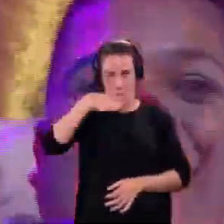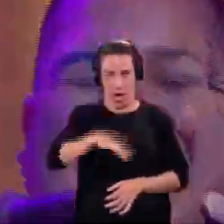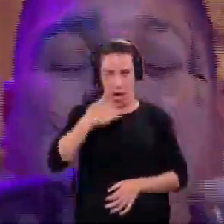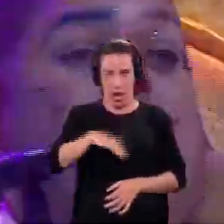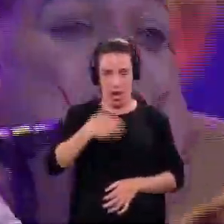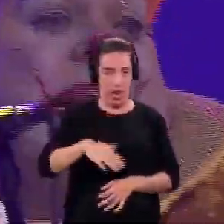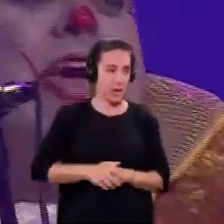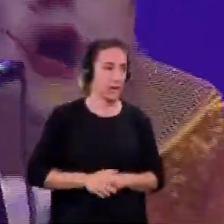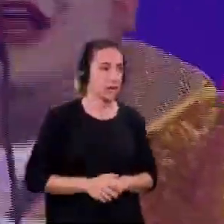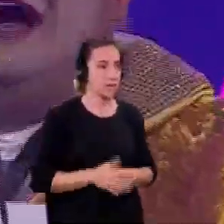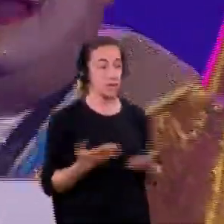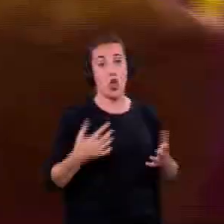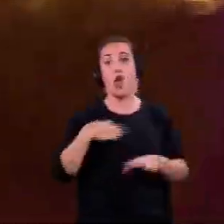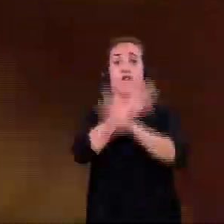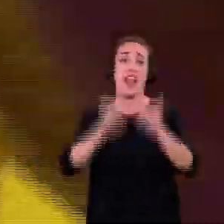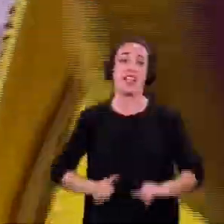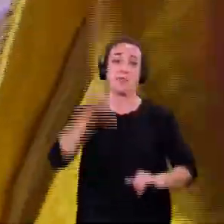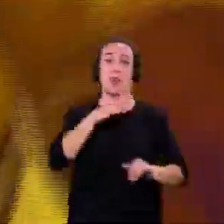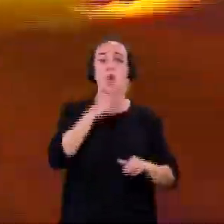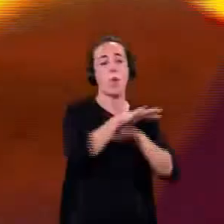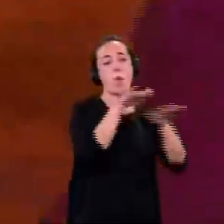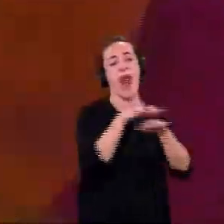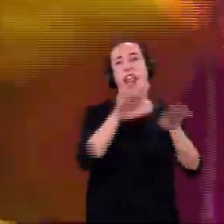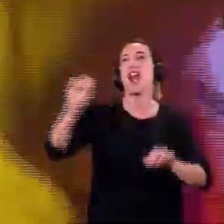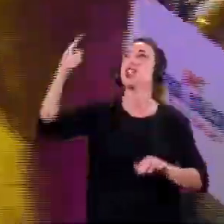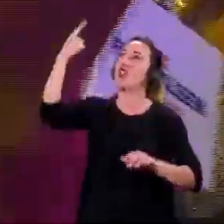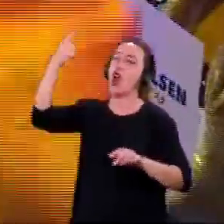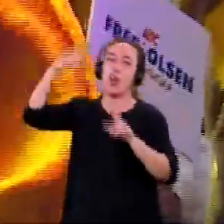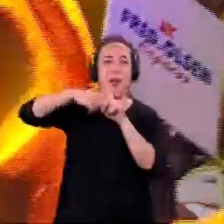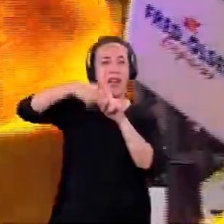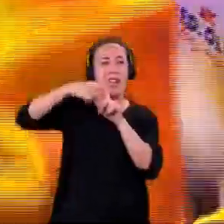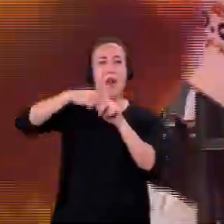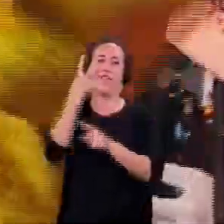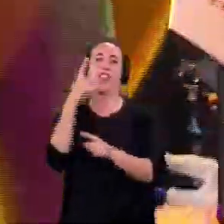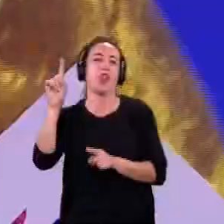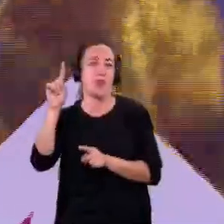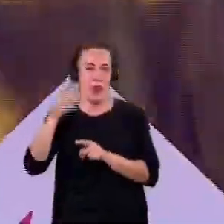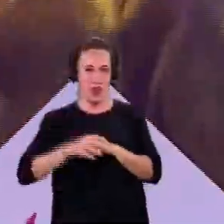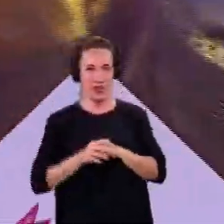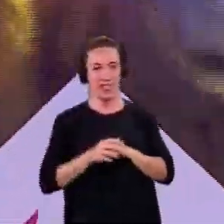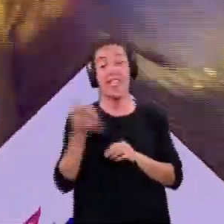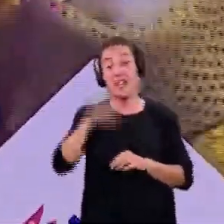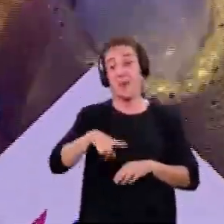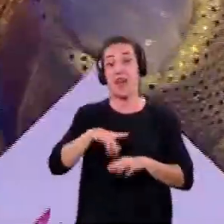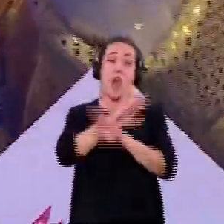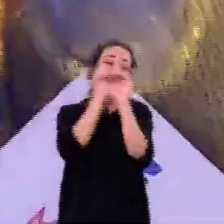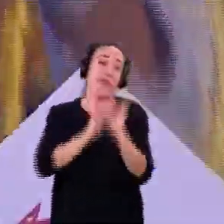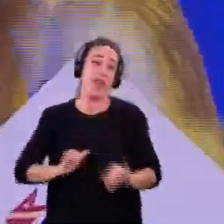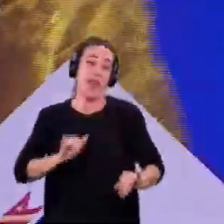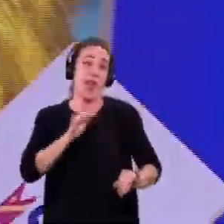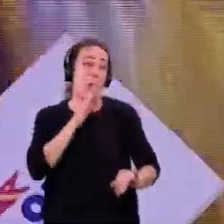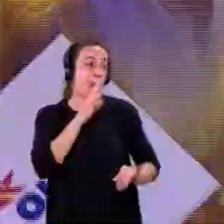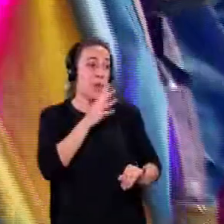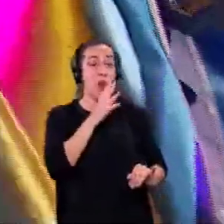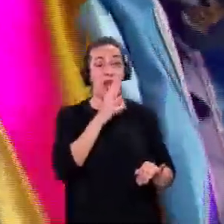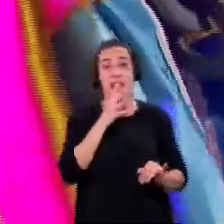más feliz porque tengo la playa y el sol siempre a 21 grados. También porque tengo puerto en